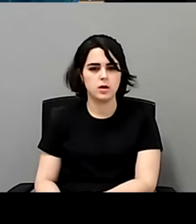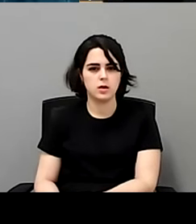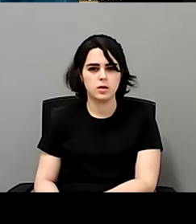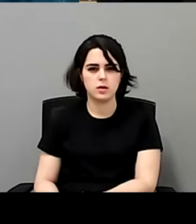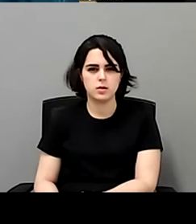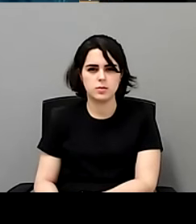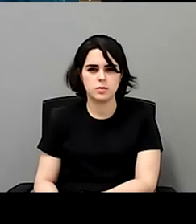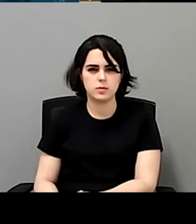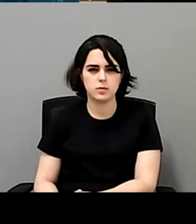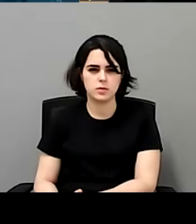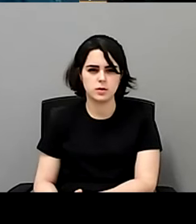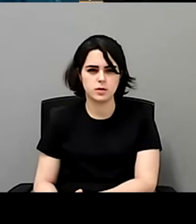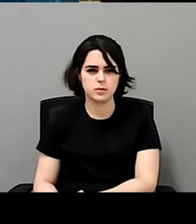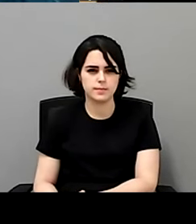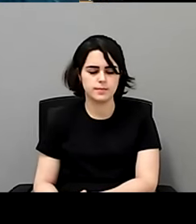Bien, yo